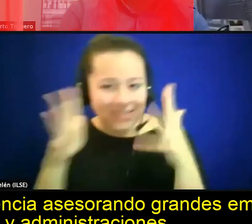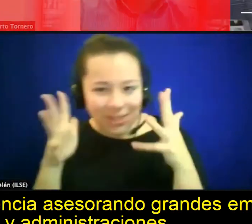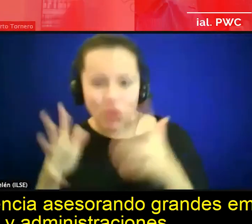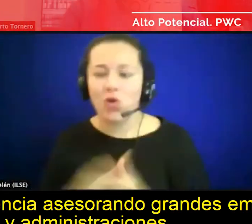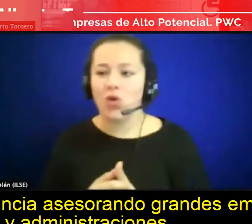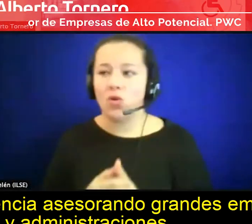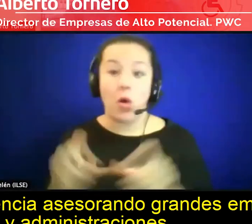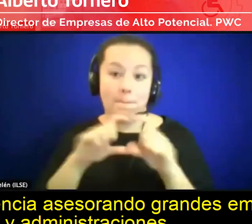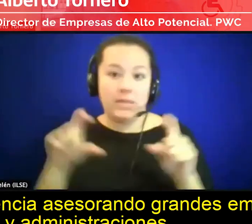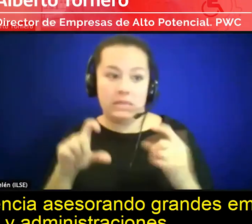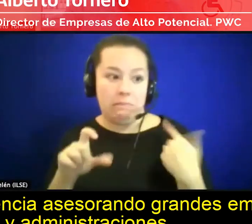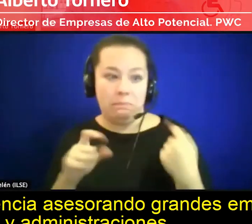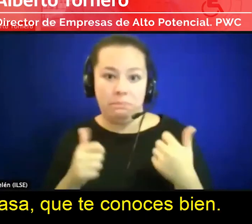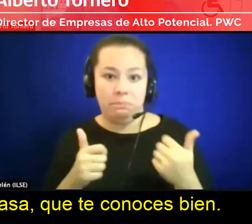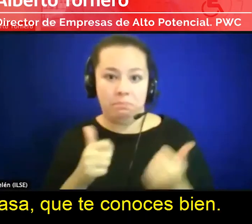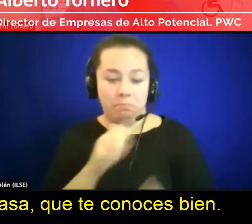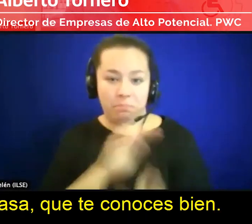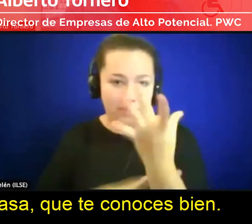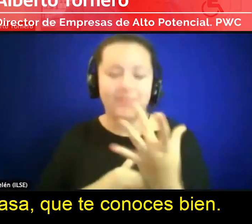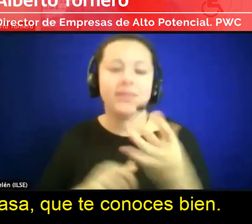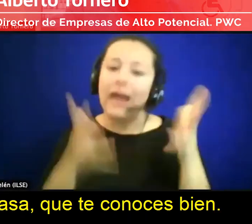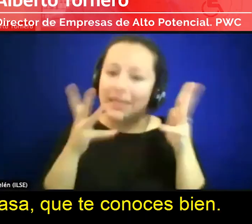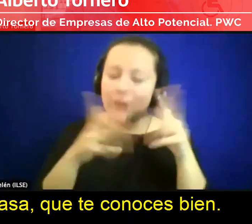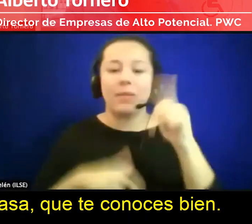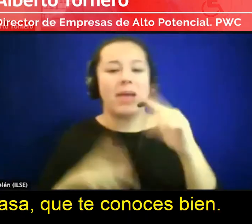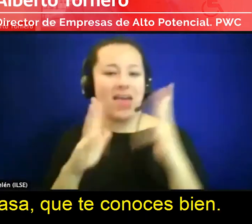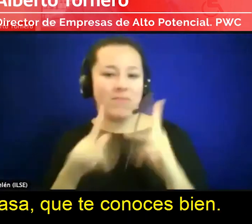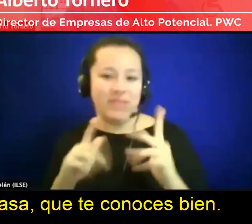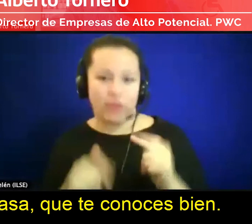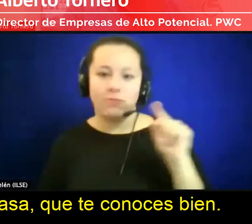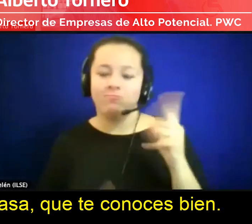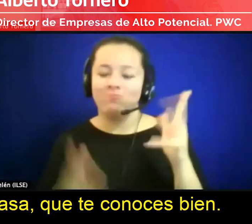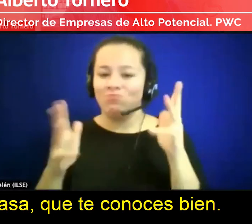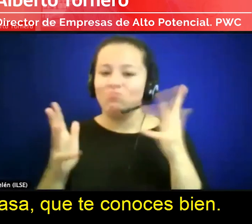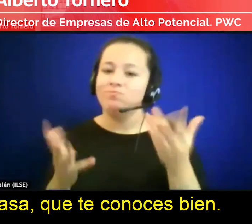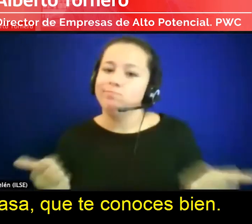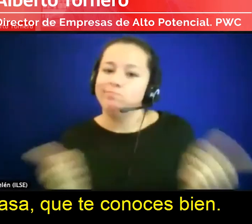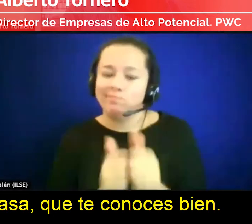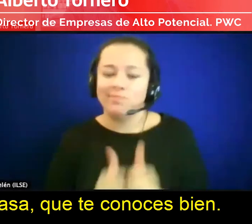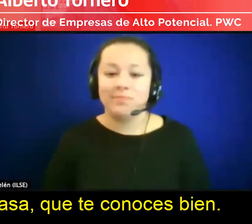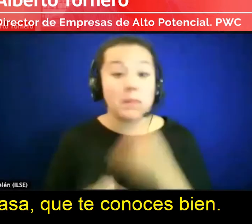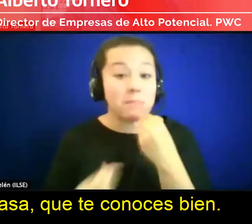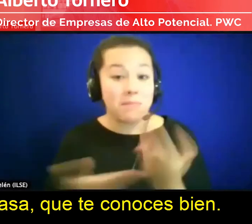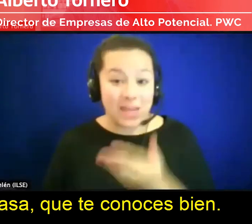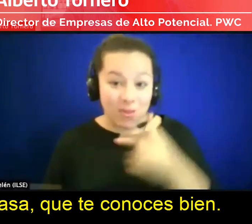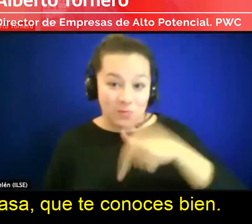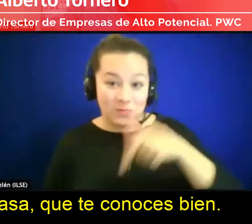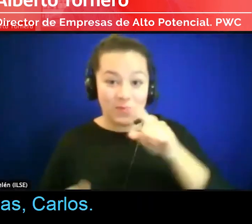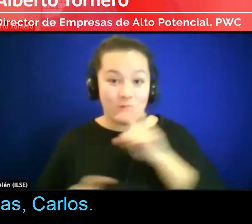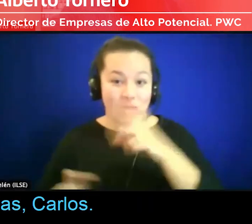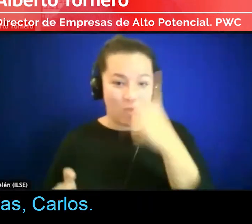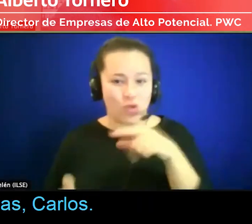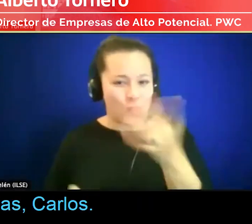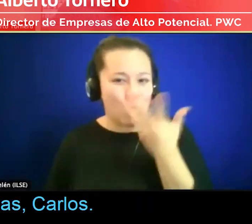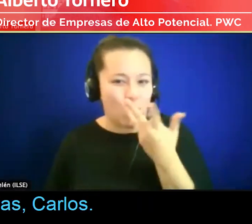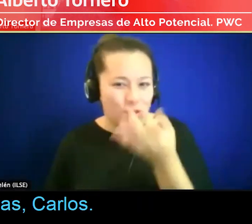y administraciones. Alberto, bienvenido a esta casa que conoces bien.